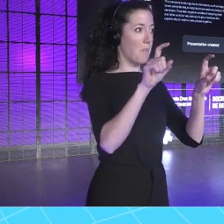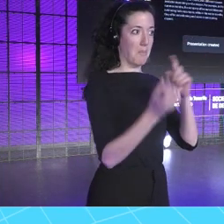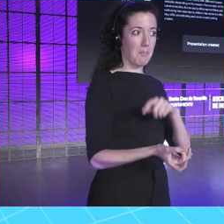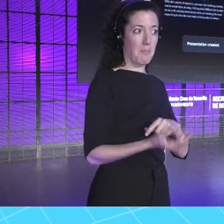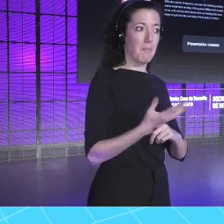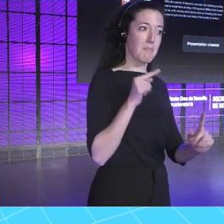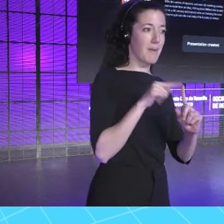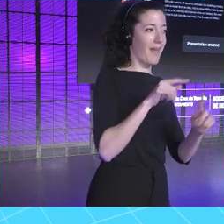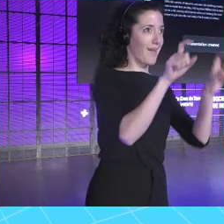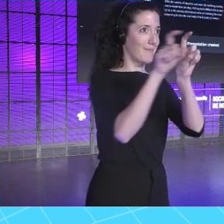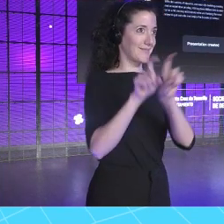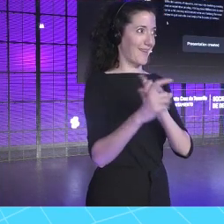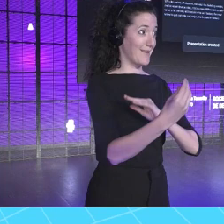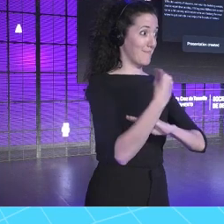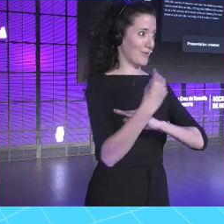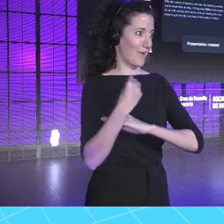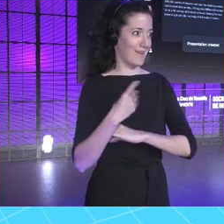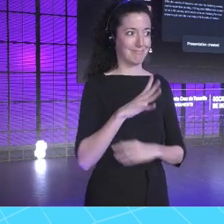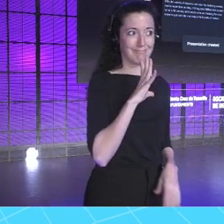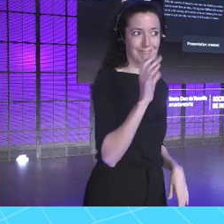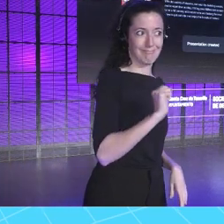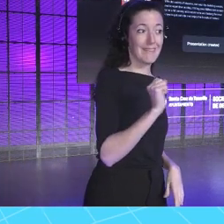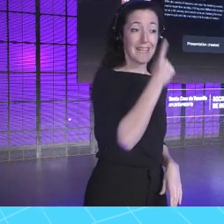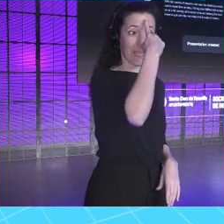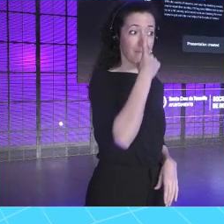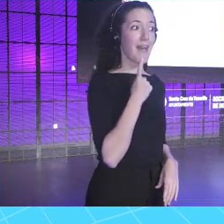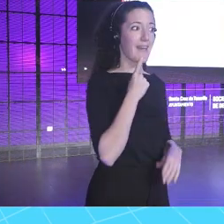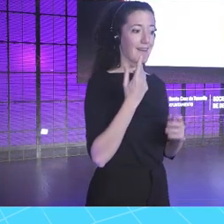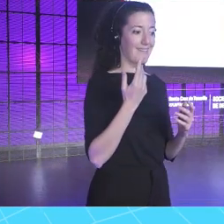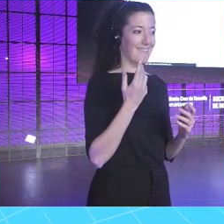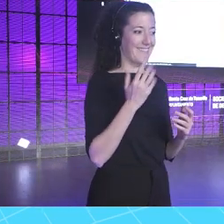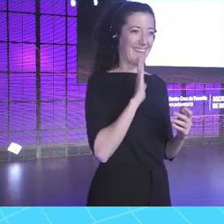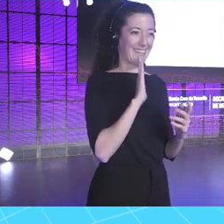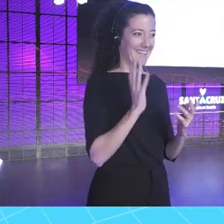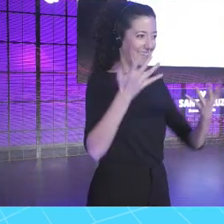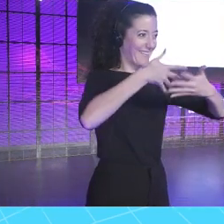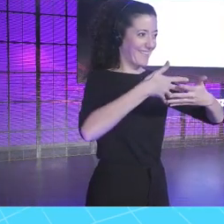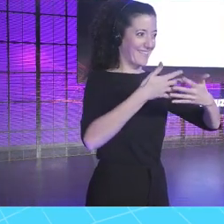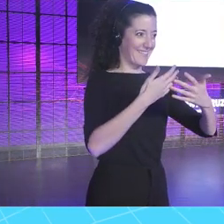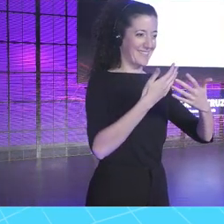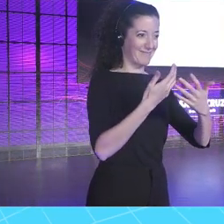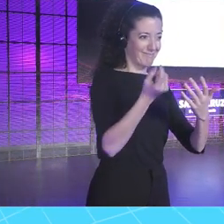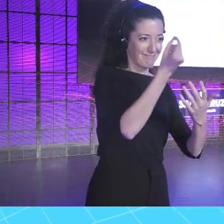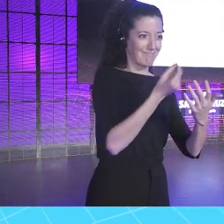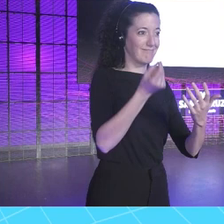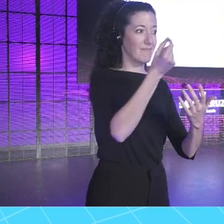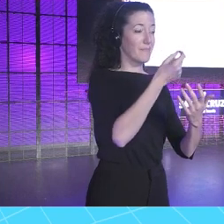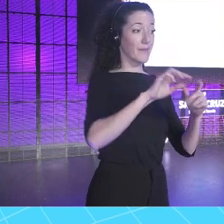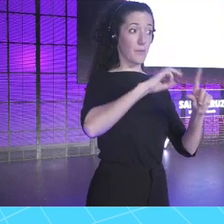pues ya pues maravilloso pues lo tenemos con las imágenes hechas con Inteligencia artificial y la página web se está creando pues